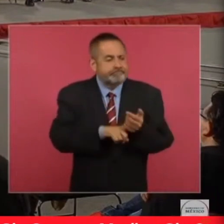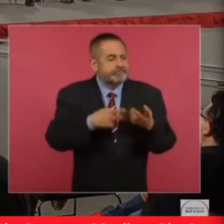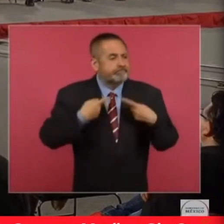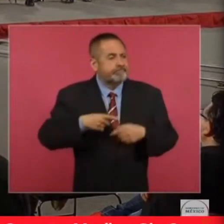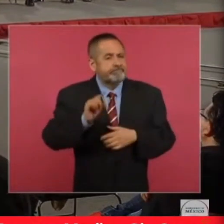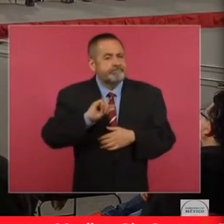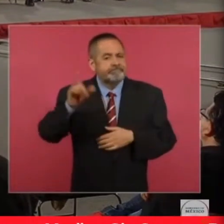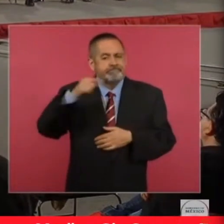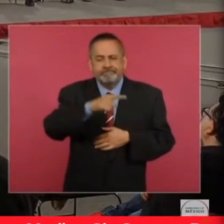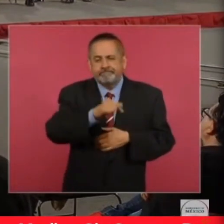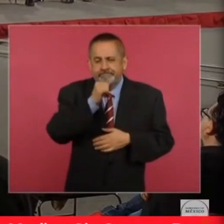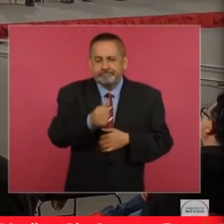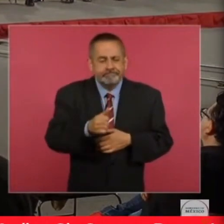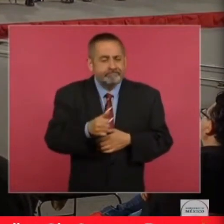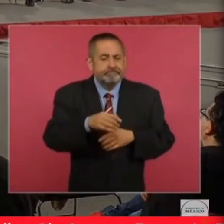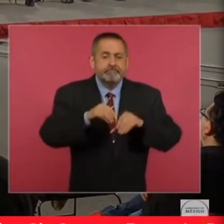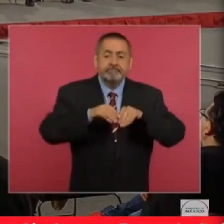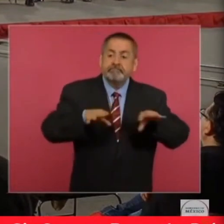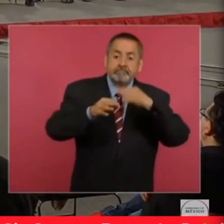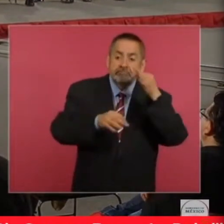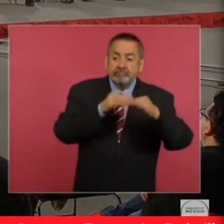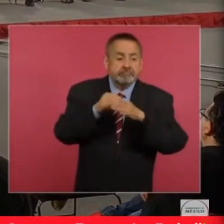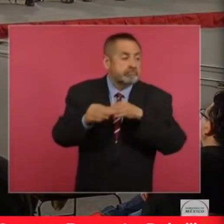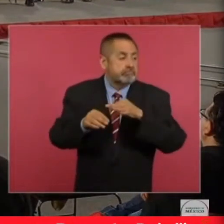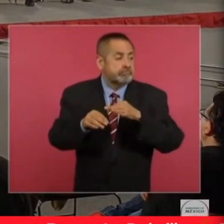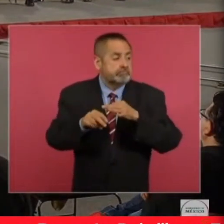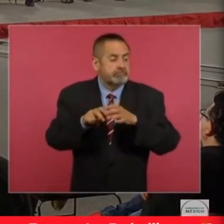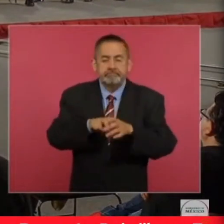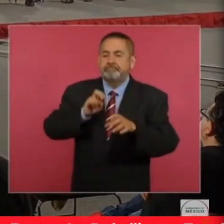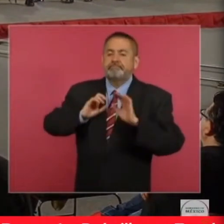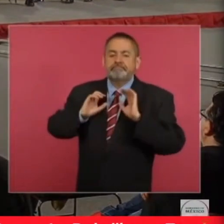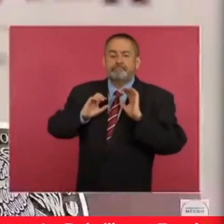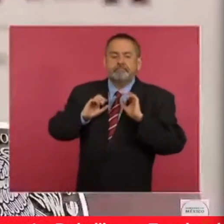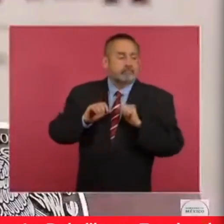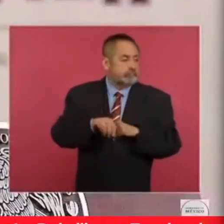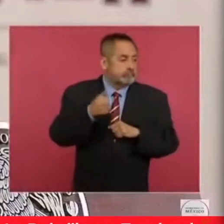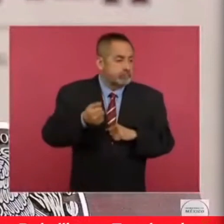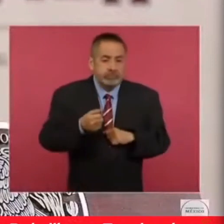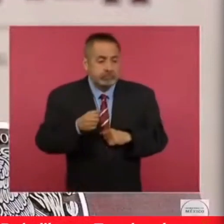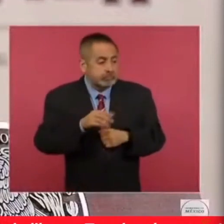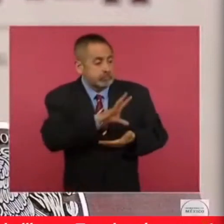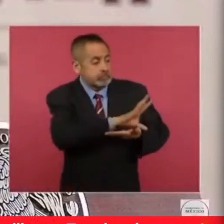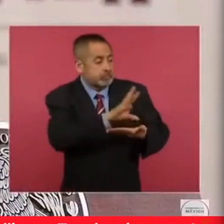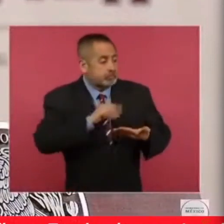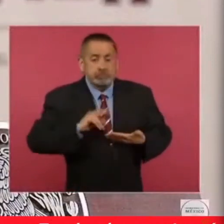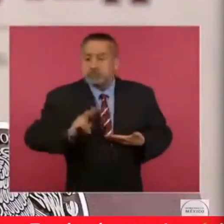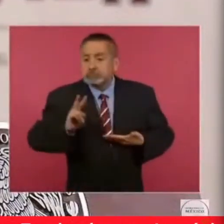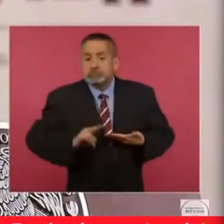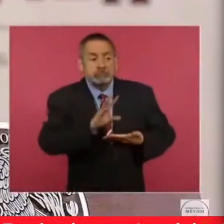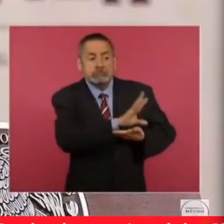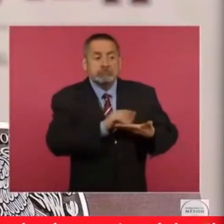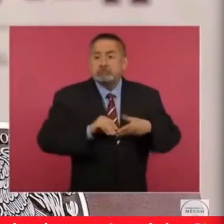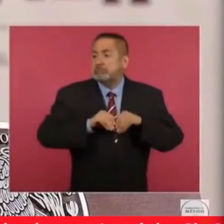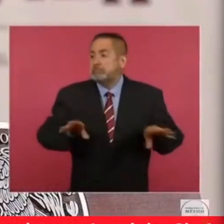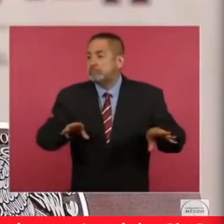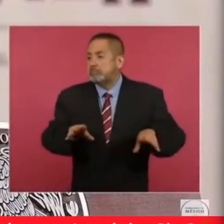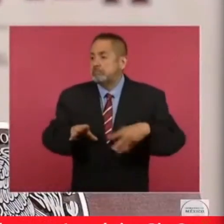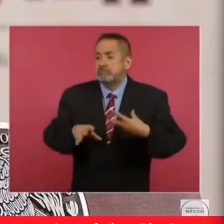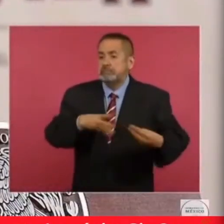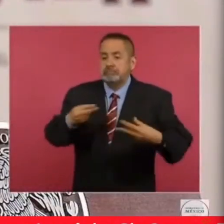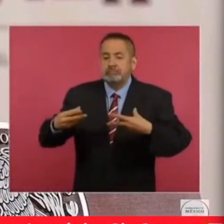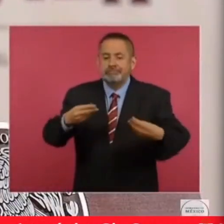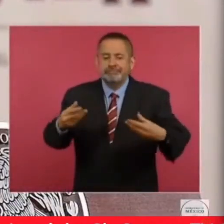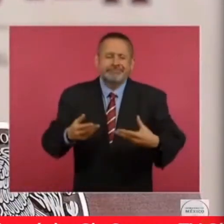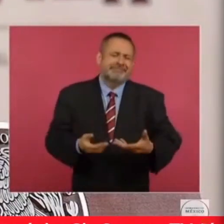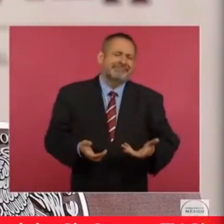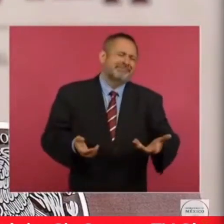famosos, publican la nota y posteriormente otras cuentas la retoman como si fuera cierta. Otra vez, hacer